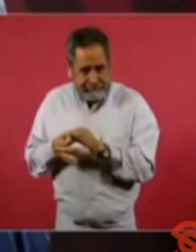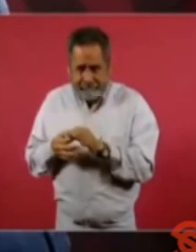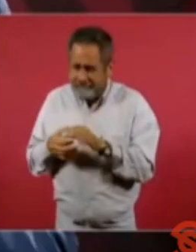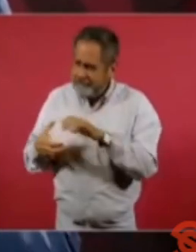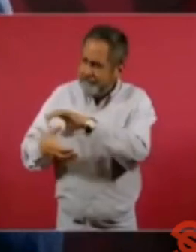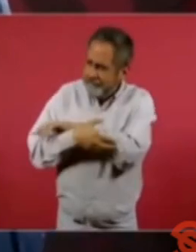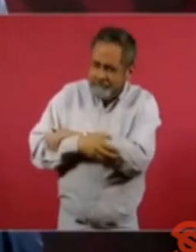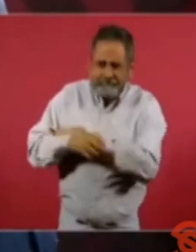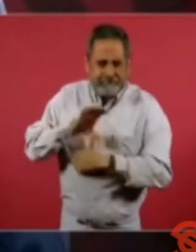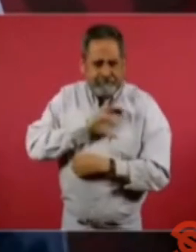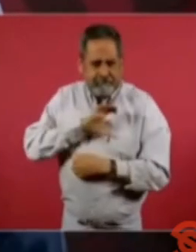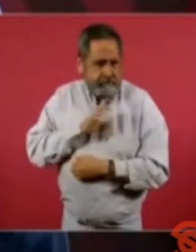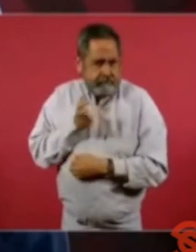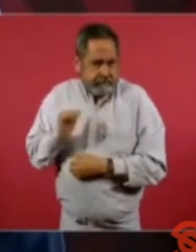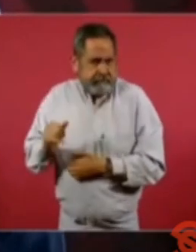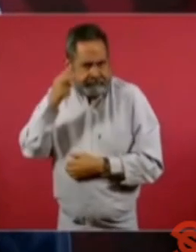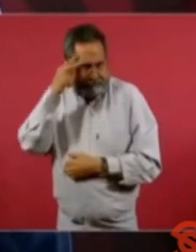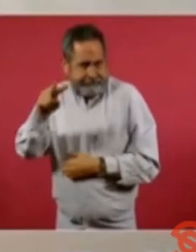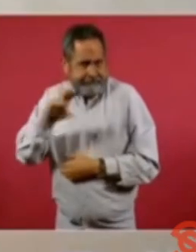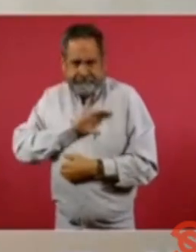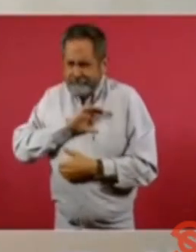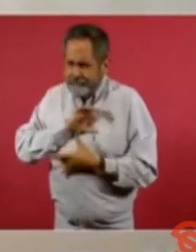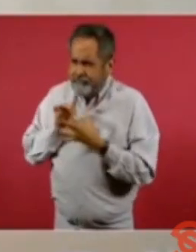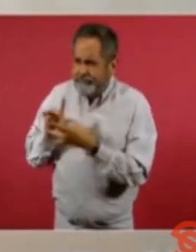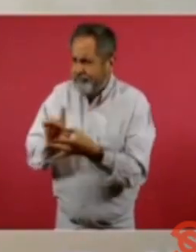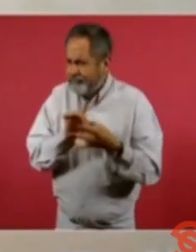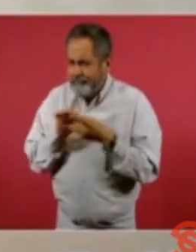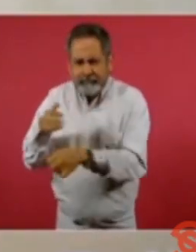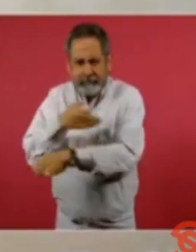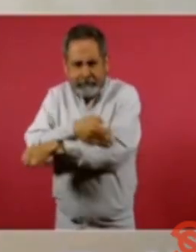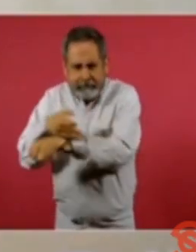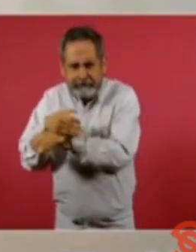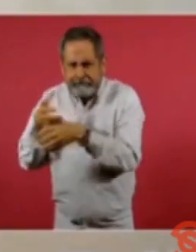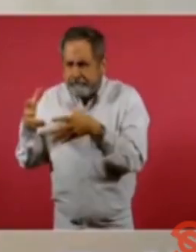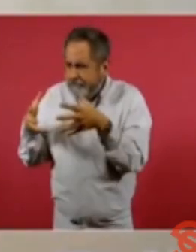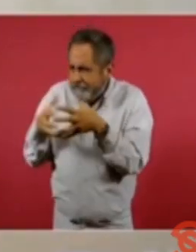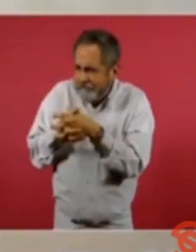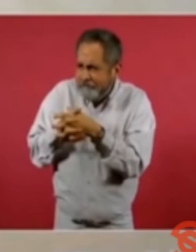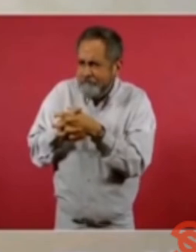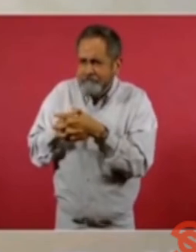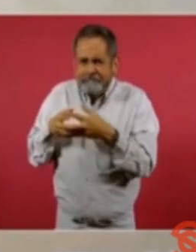fraternos como somos en lo familiar,